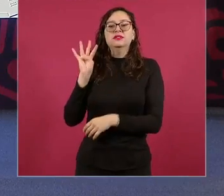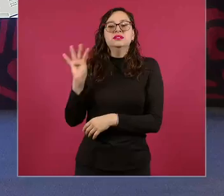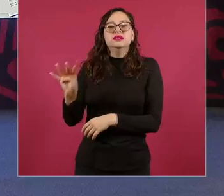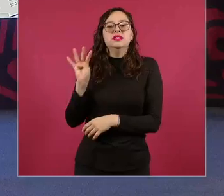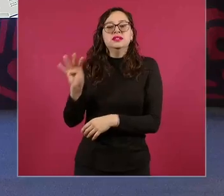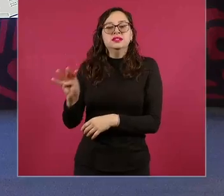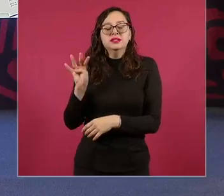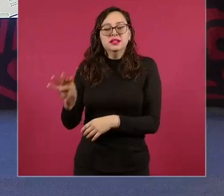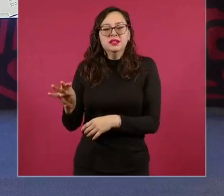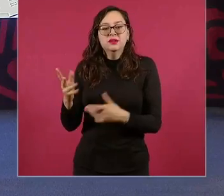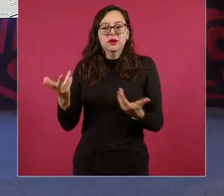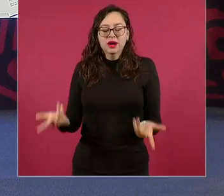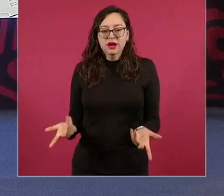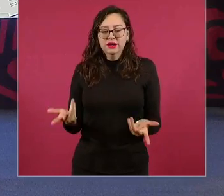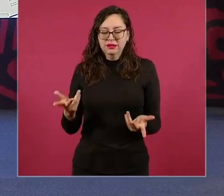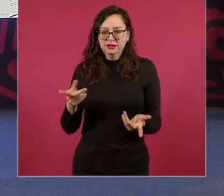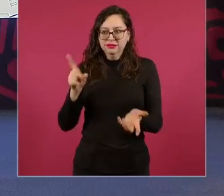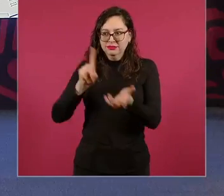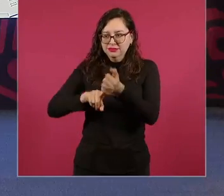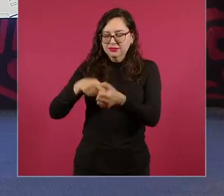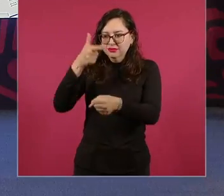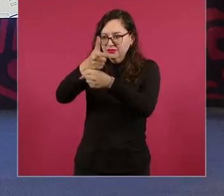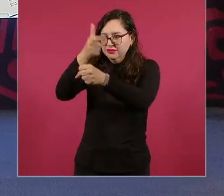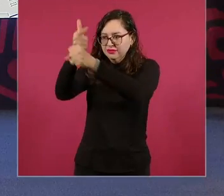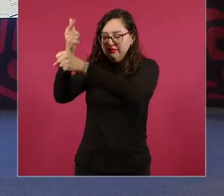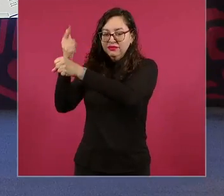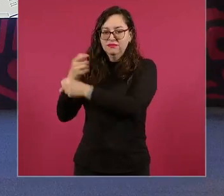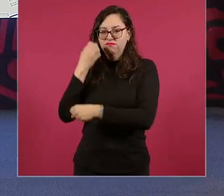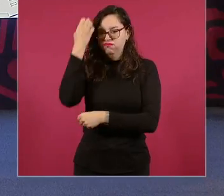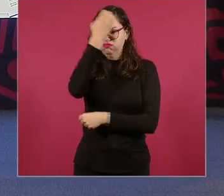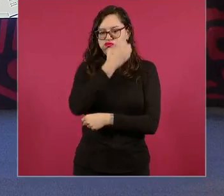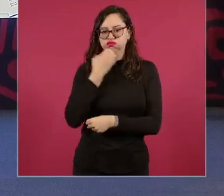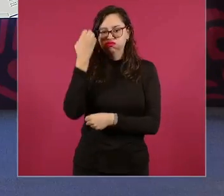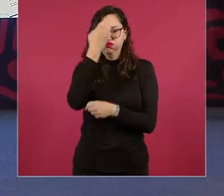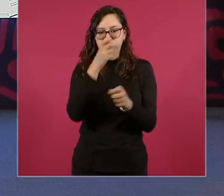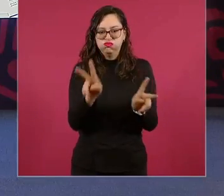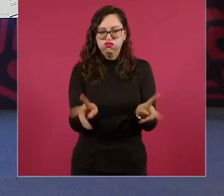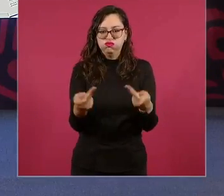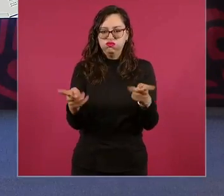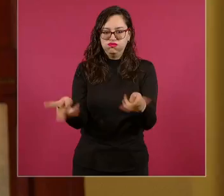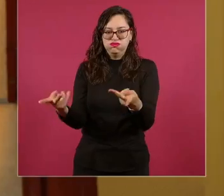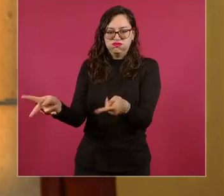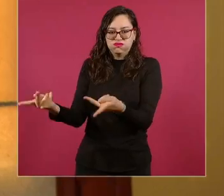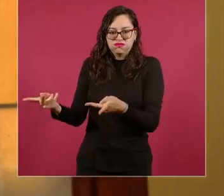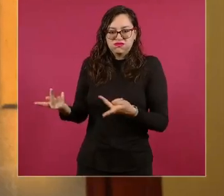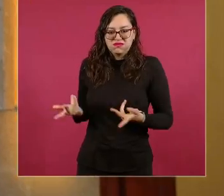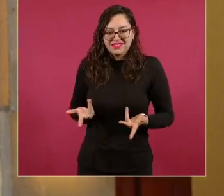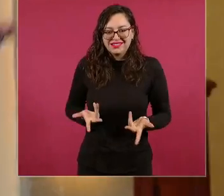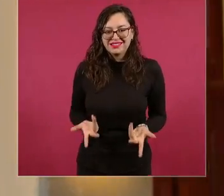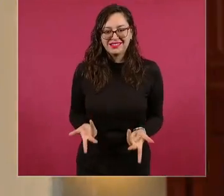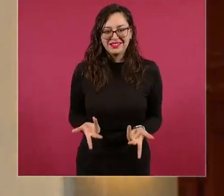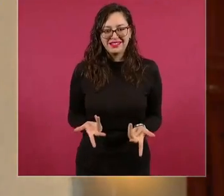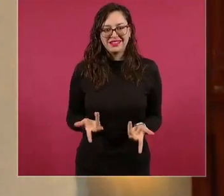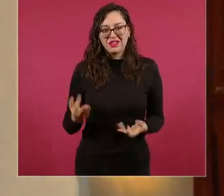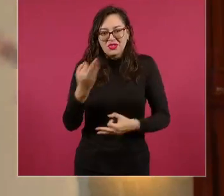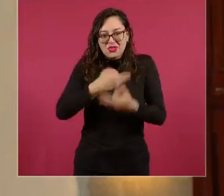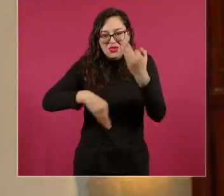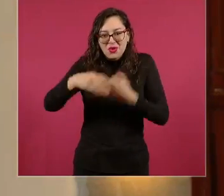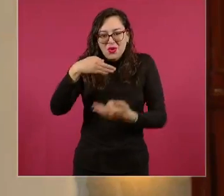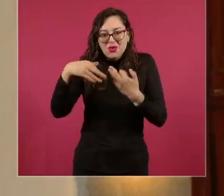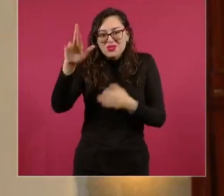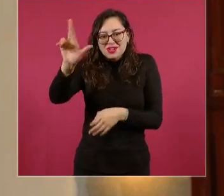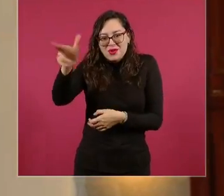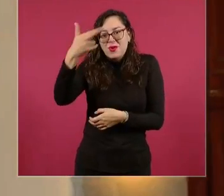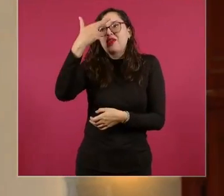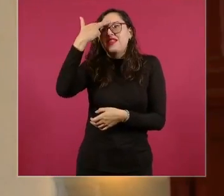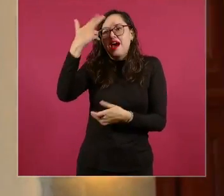escándalos en venta de exámenes que han habido alrededor de estos casos. Aquí podemos